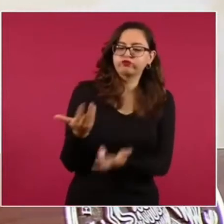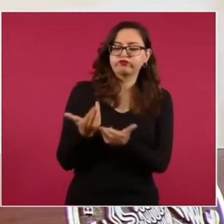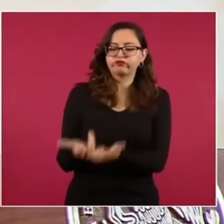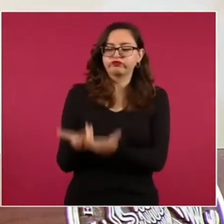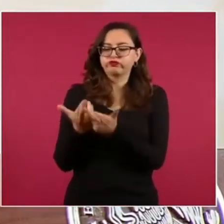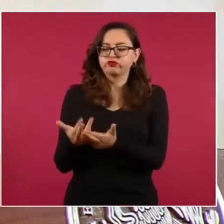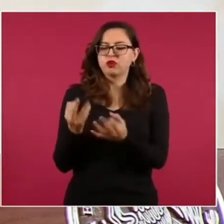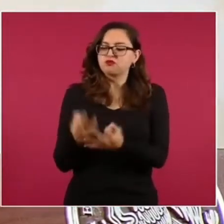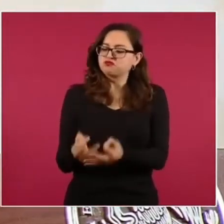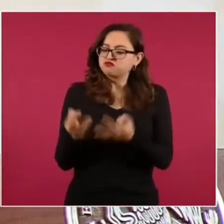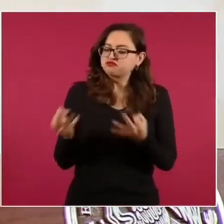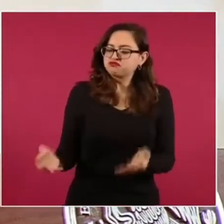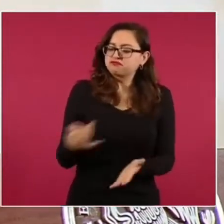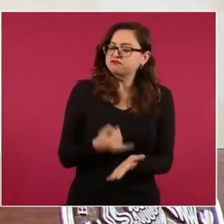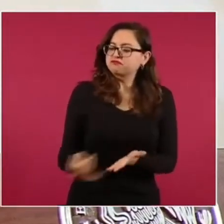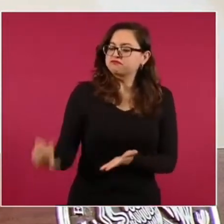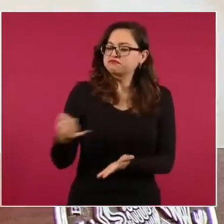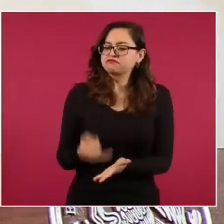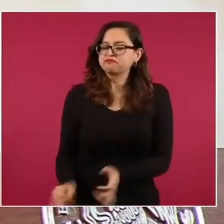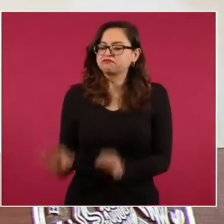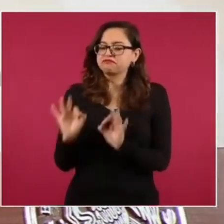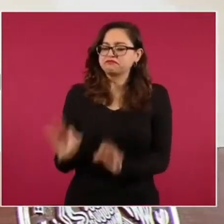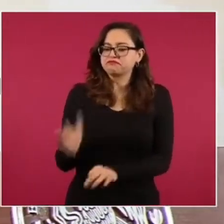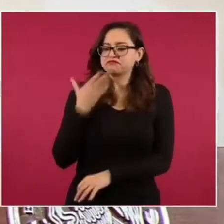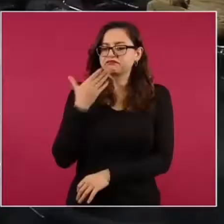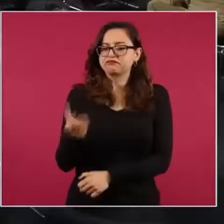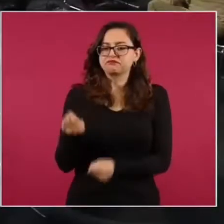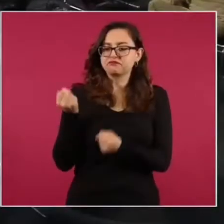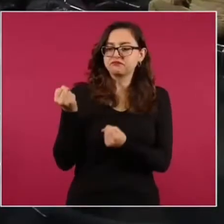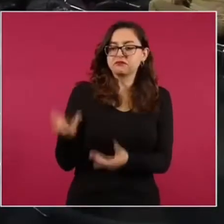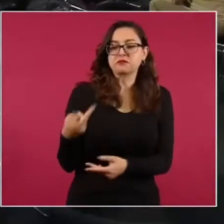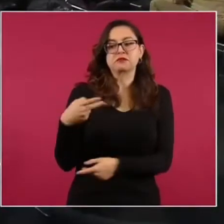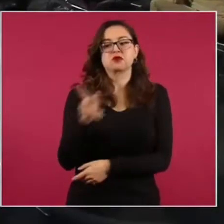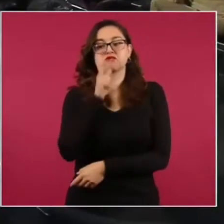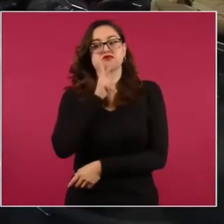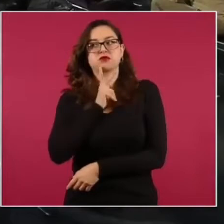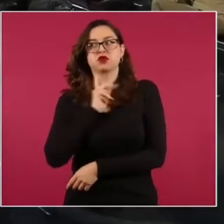buenas tierras para la producción agropecuaria, pues no les des petróleo.